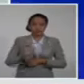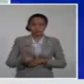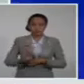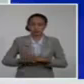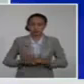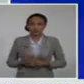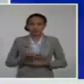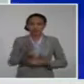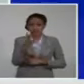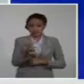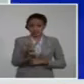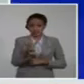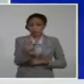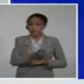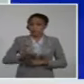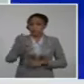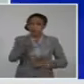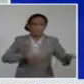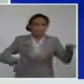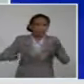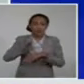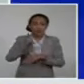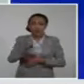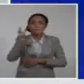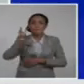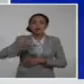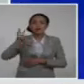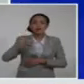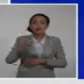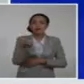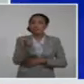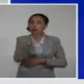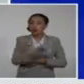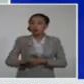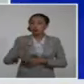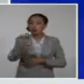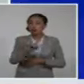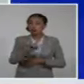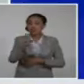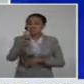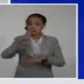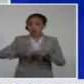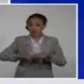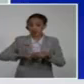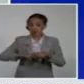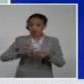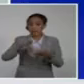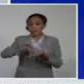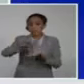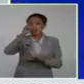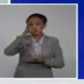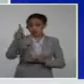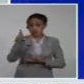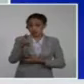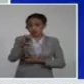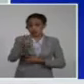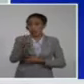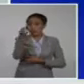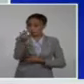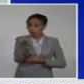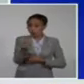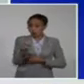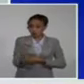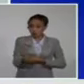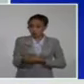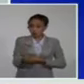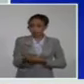3 del municipio Playa, 2 de Marianao, de 10 de octubre, Centro Habana y Plaza de la Revolución, 1 de cada uno.